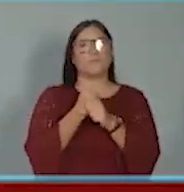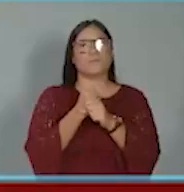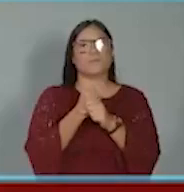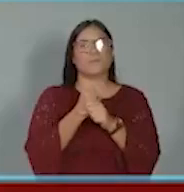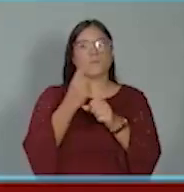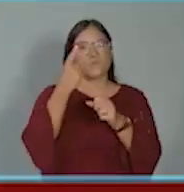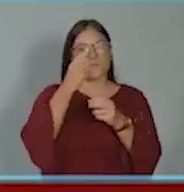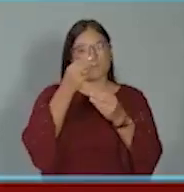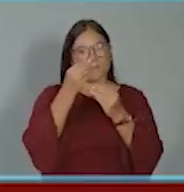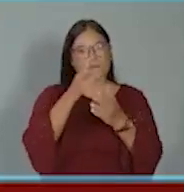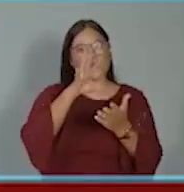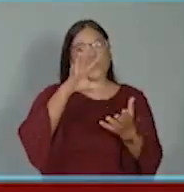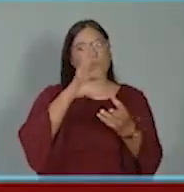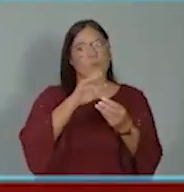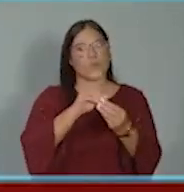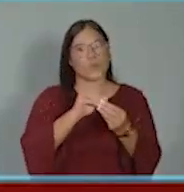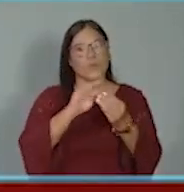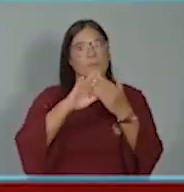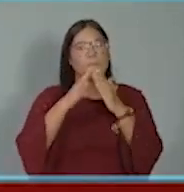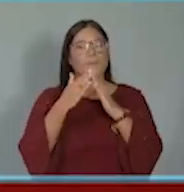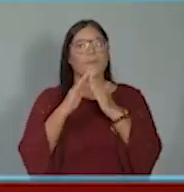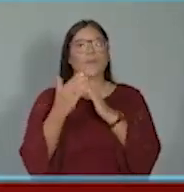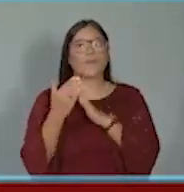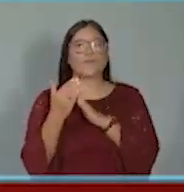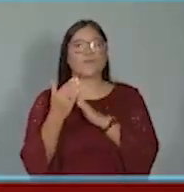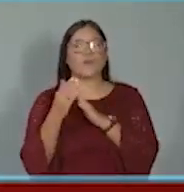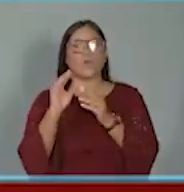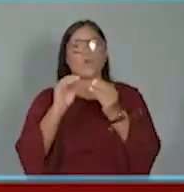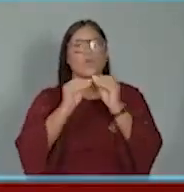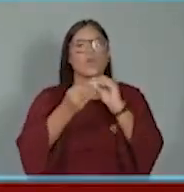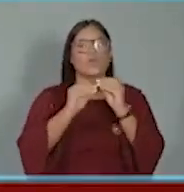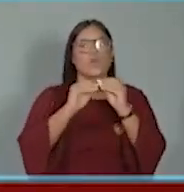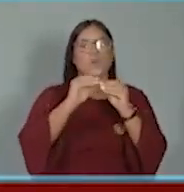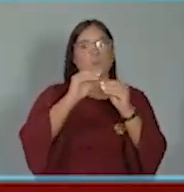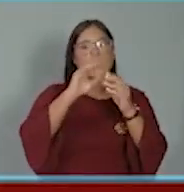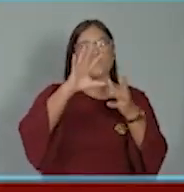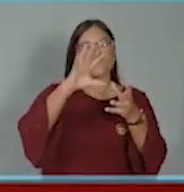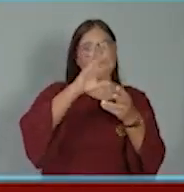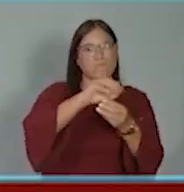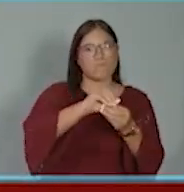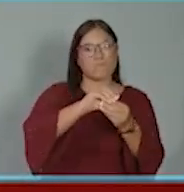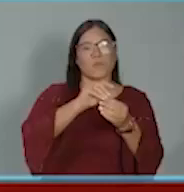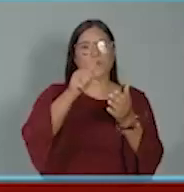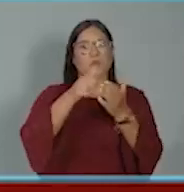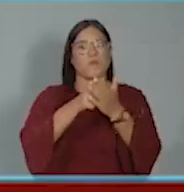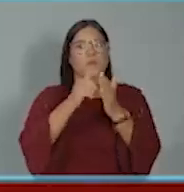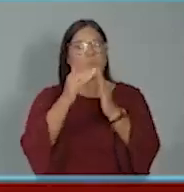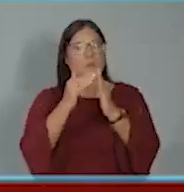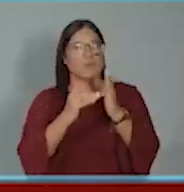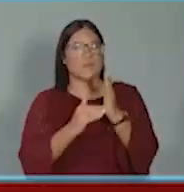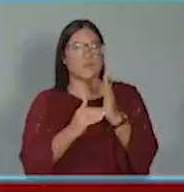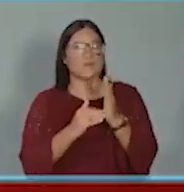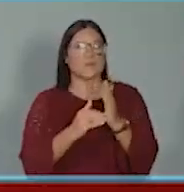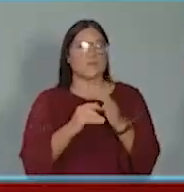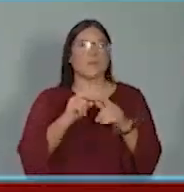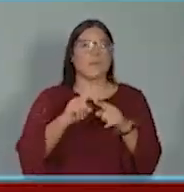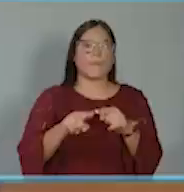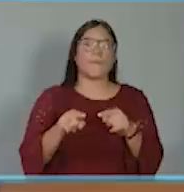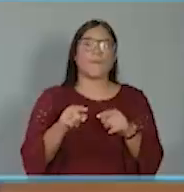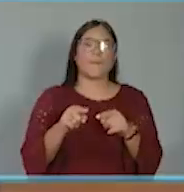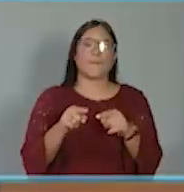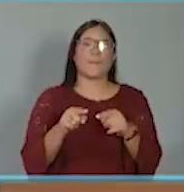todo datos de población total población número total de vivienda de ciudad poblacional y población por sexo Pero antes